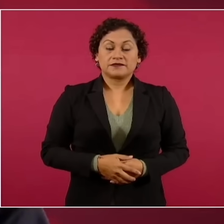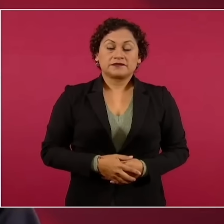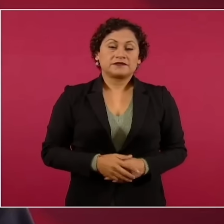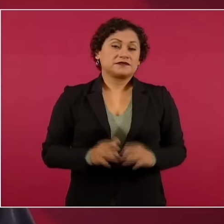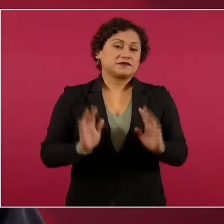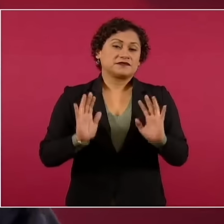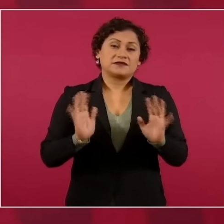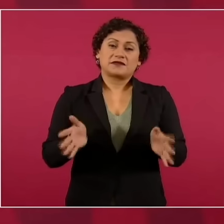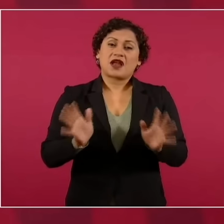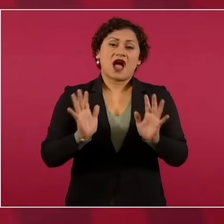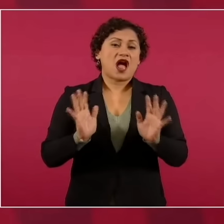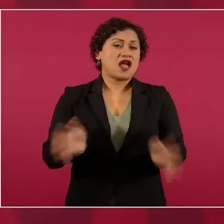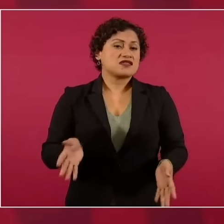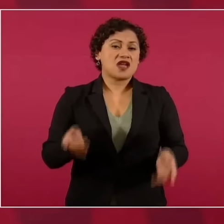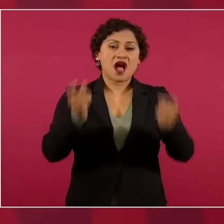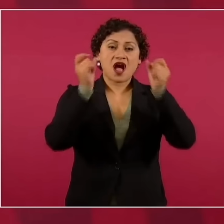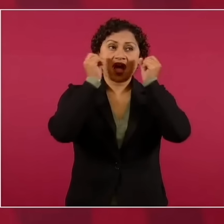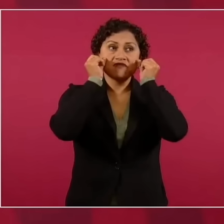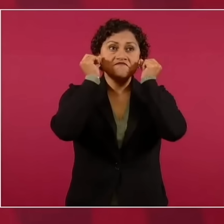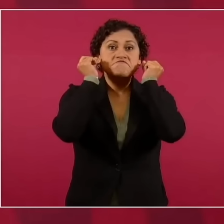muy despierta?